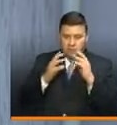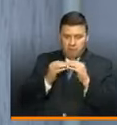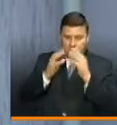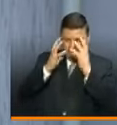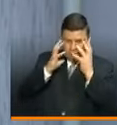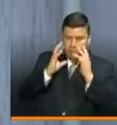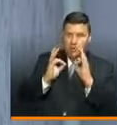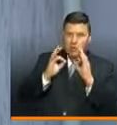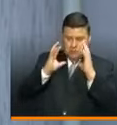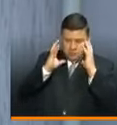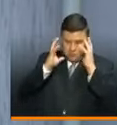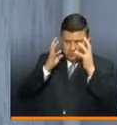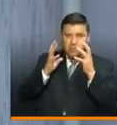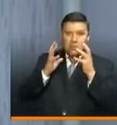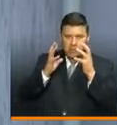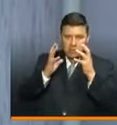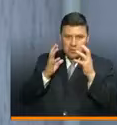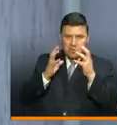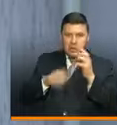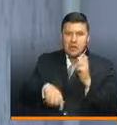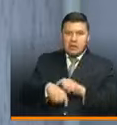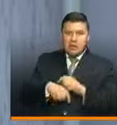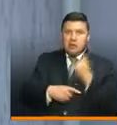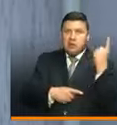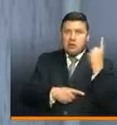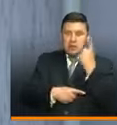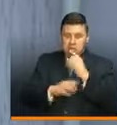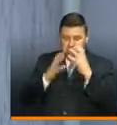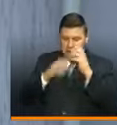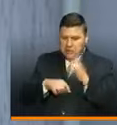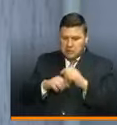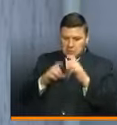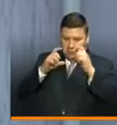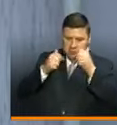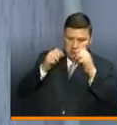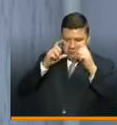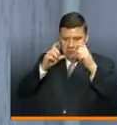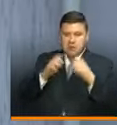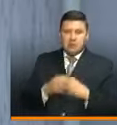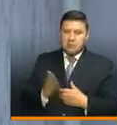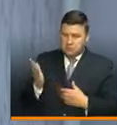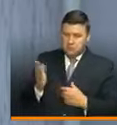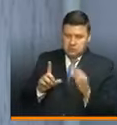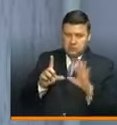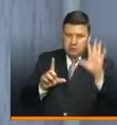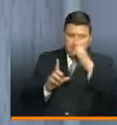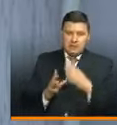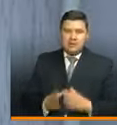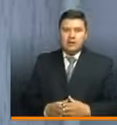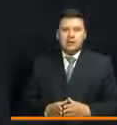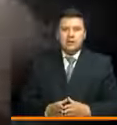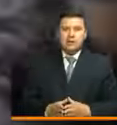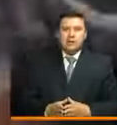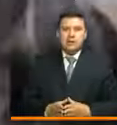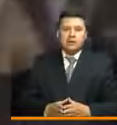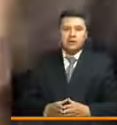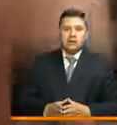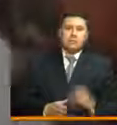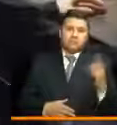es espectacular, con lo cual podríamos portarla durante un día entero sintiéndonos cómodos con ella. Adelante, video.